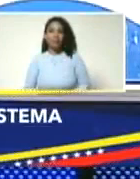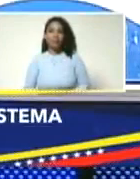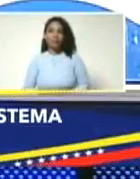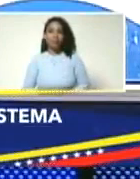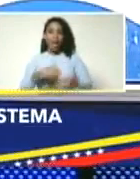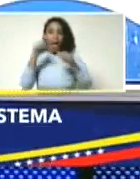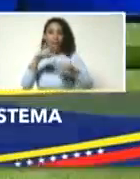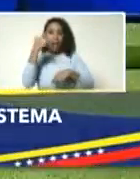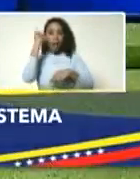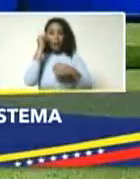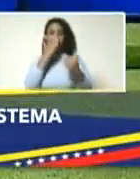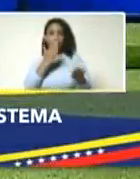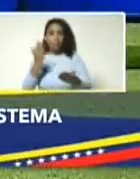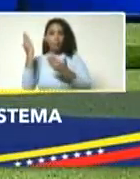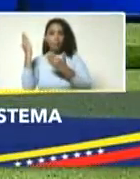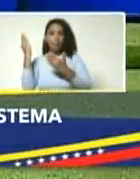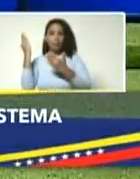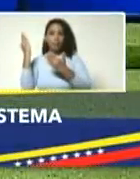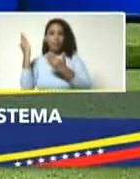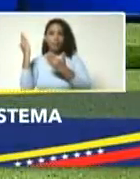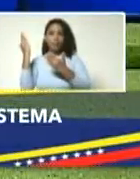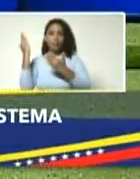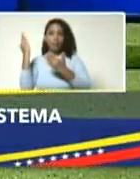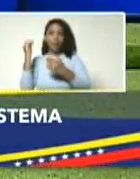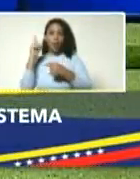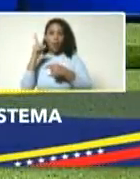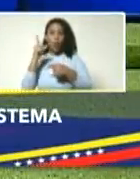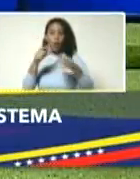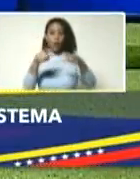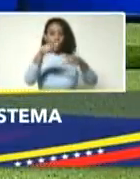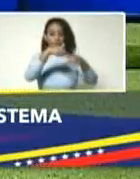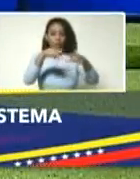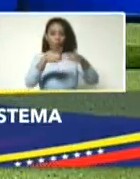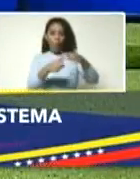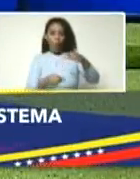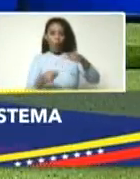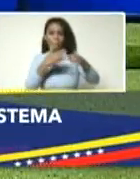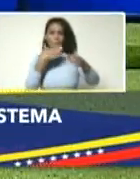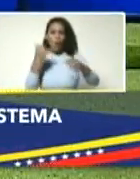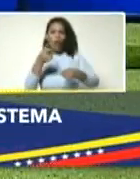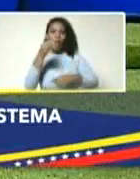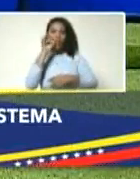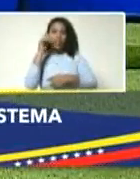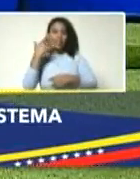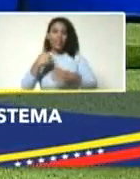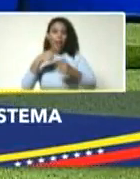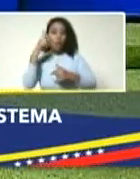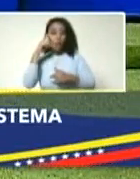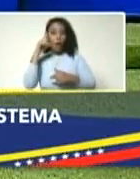Aquí está. Una manga. El mejor café sale de una manga.